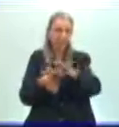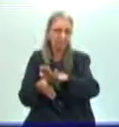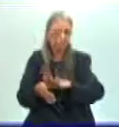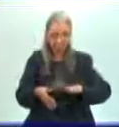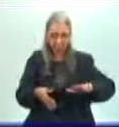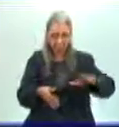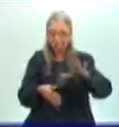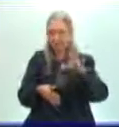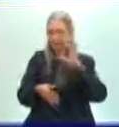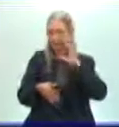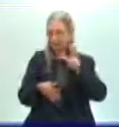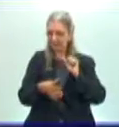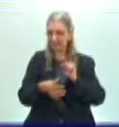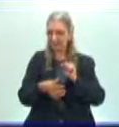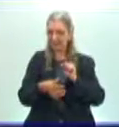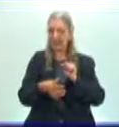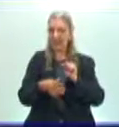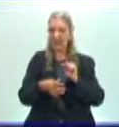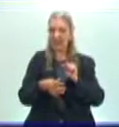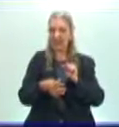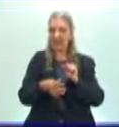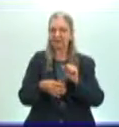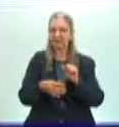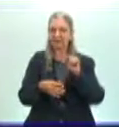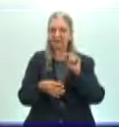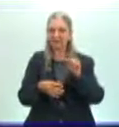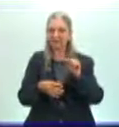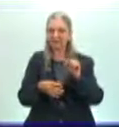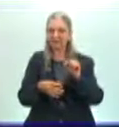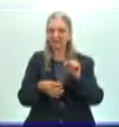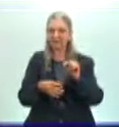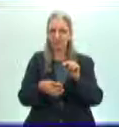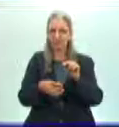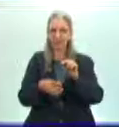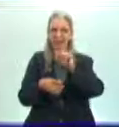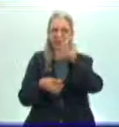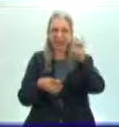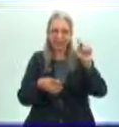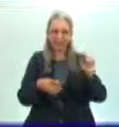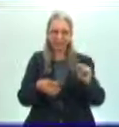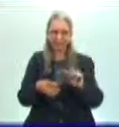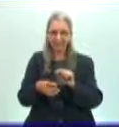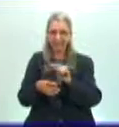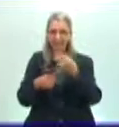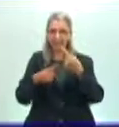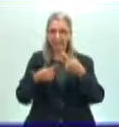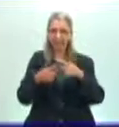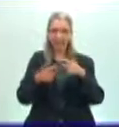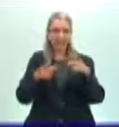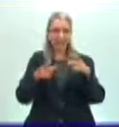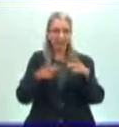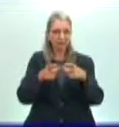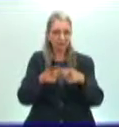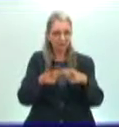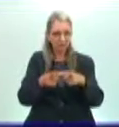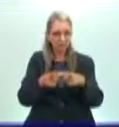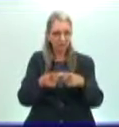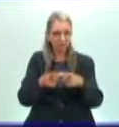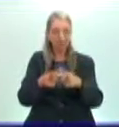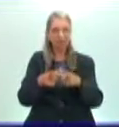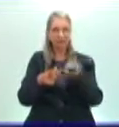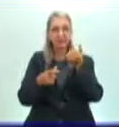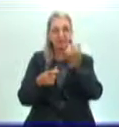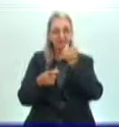de un punto, este sería el punto centro, y estos puntos del plano sería esta línea curva que tenemos. Pero el círculo, además de